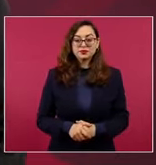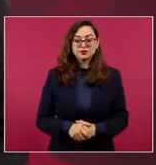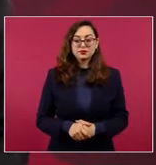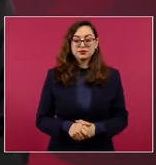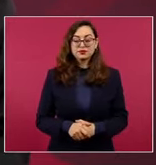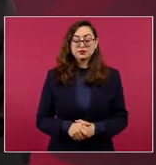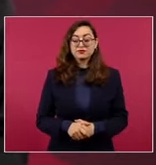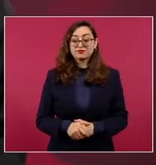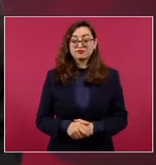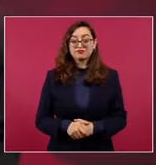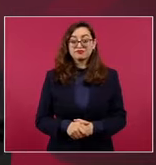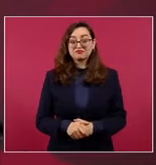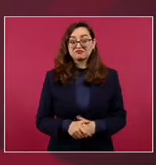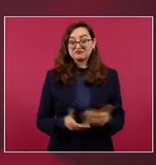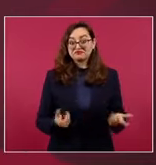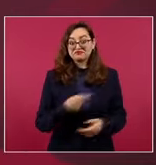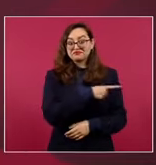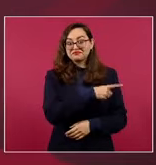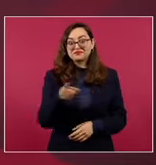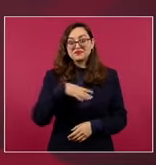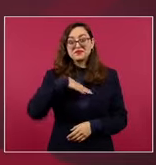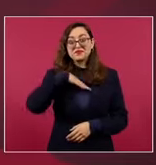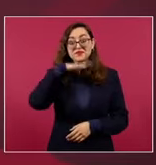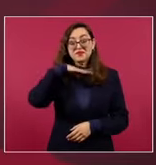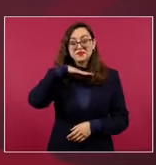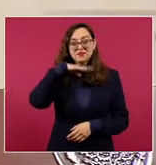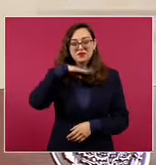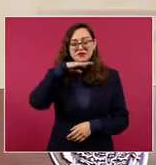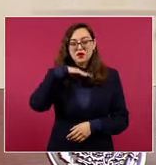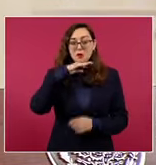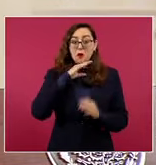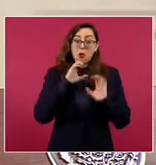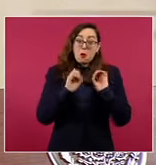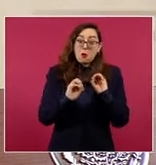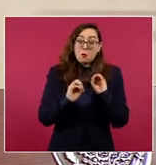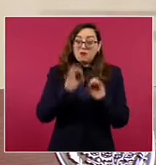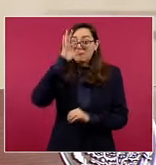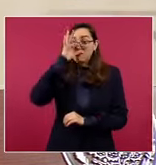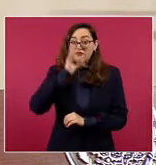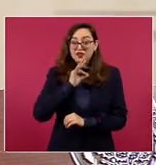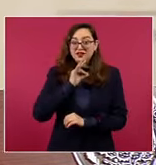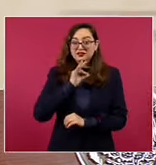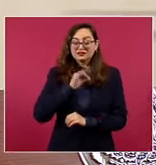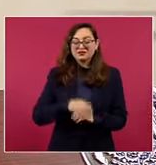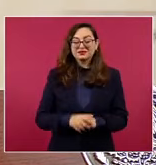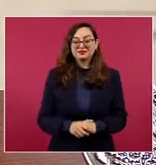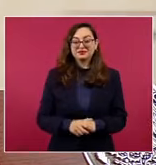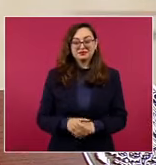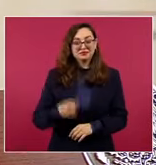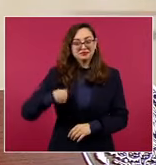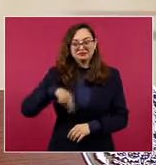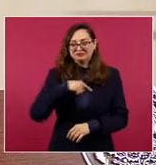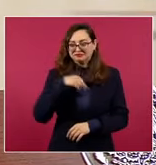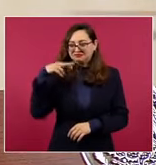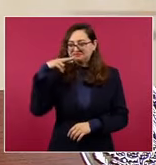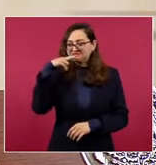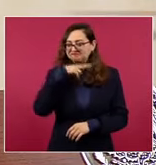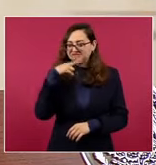no se dieron cuenta, o no pudieron. Los agarramos